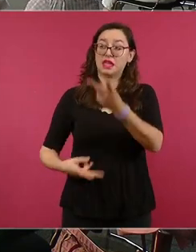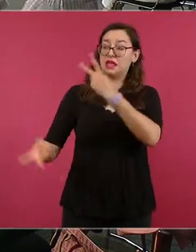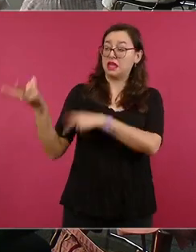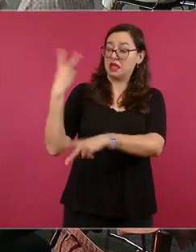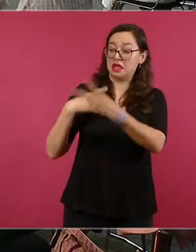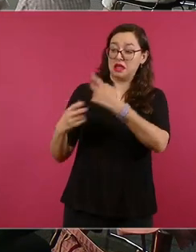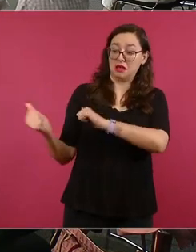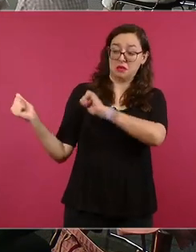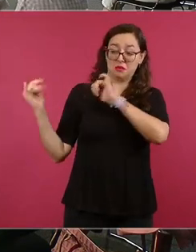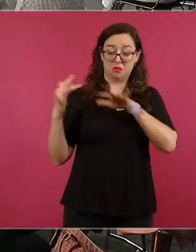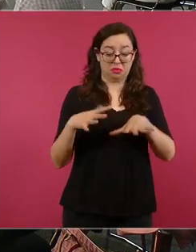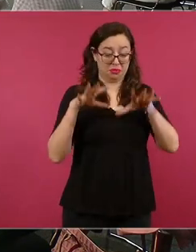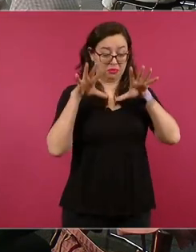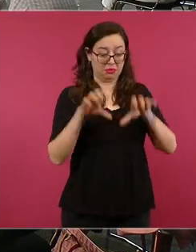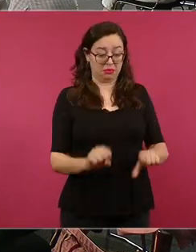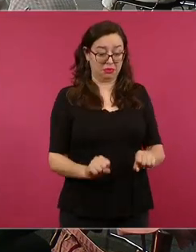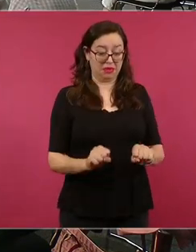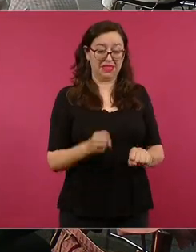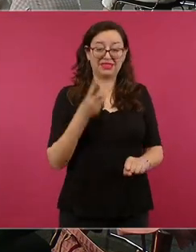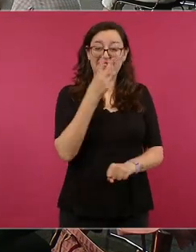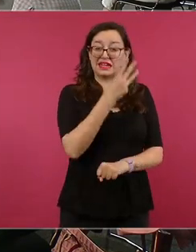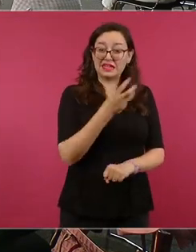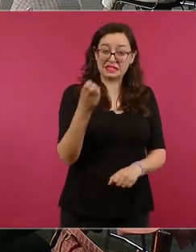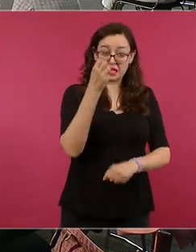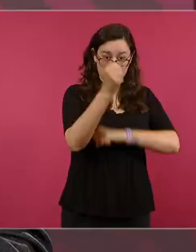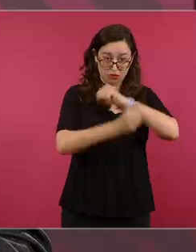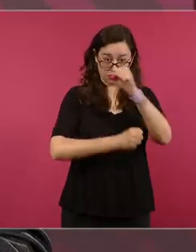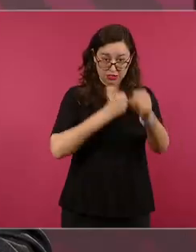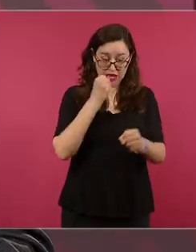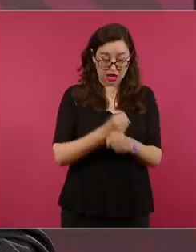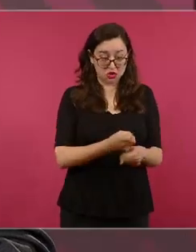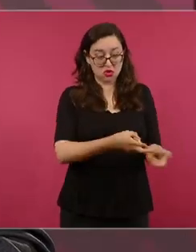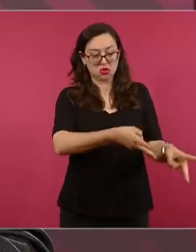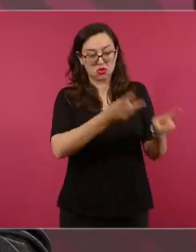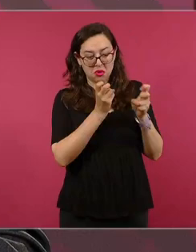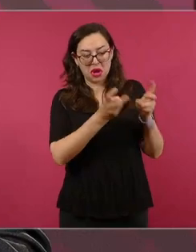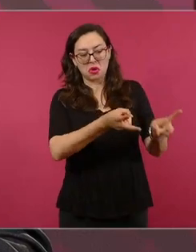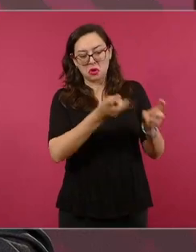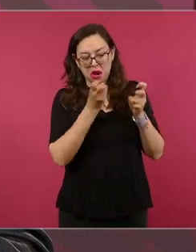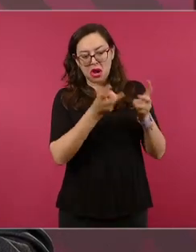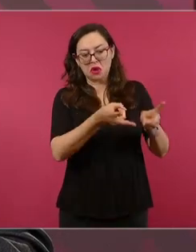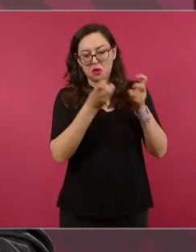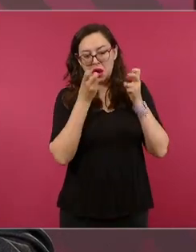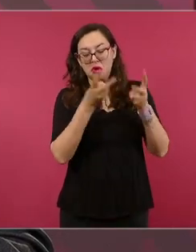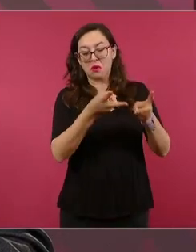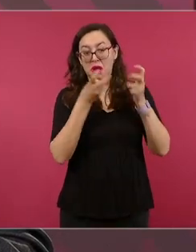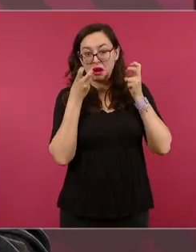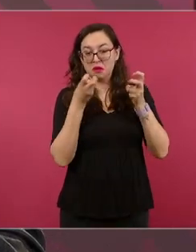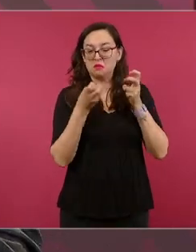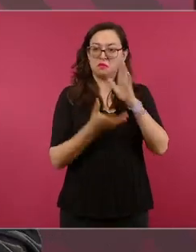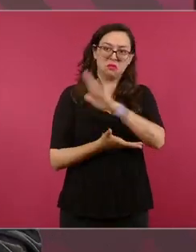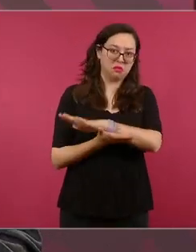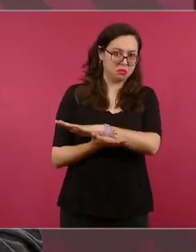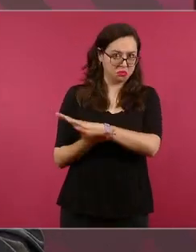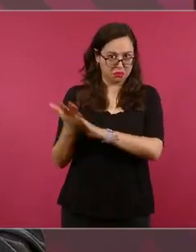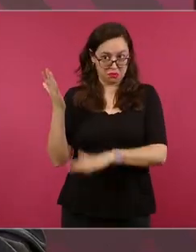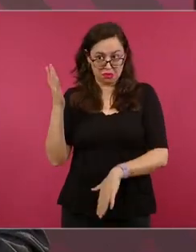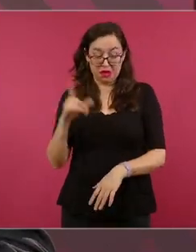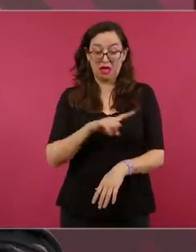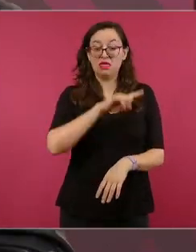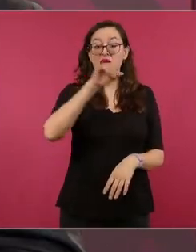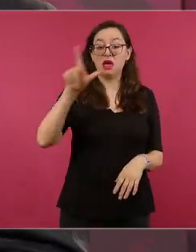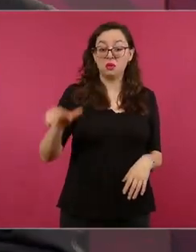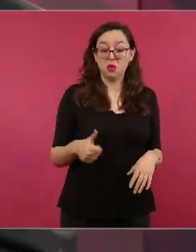Ni siquiera se compara con los tres siglos de dominación colonial, lo que significó